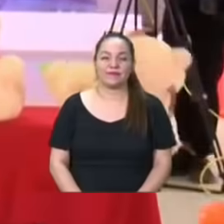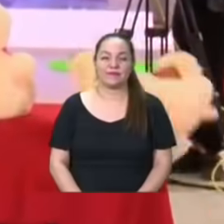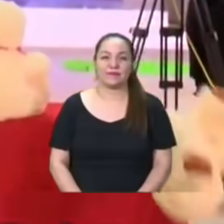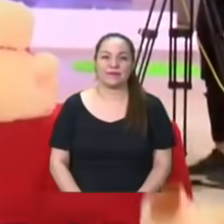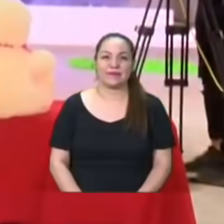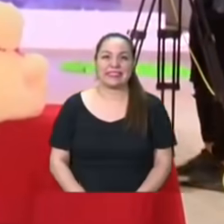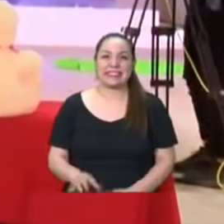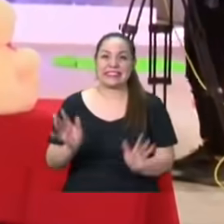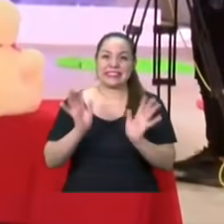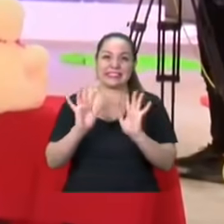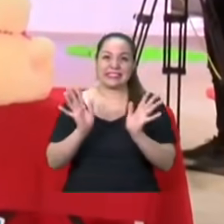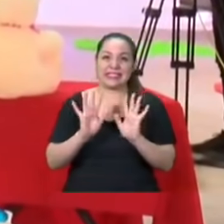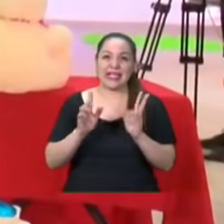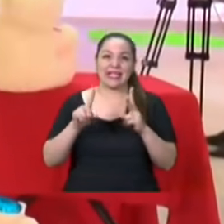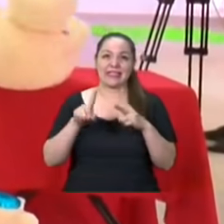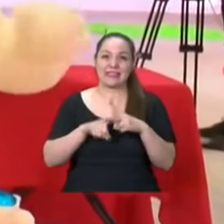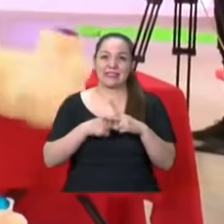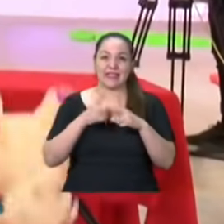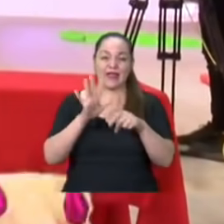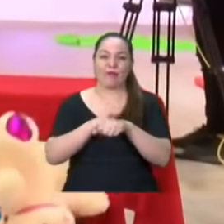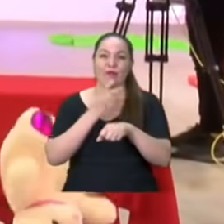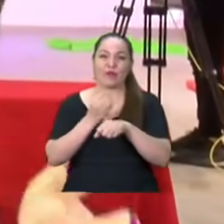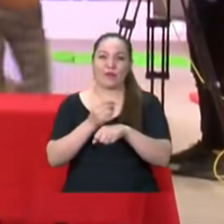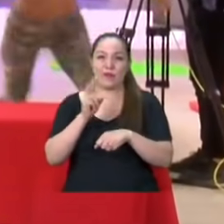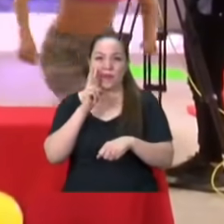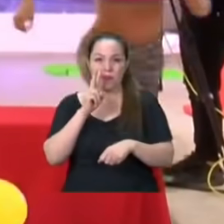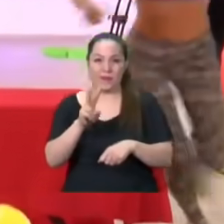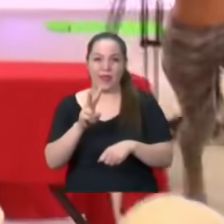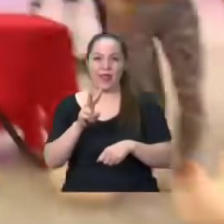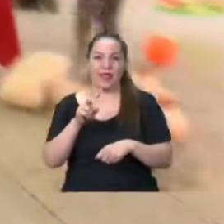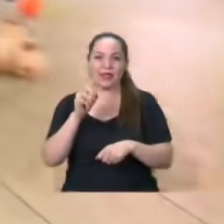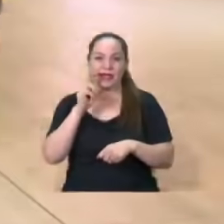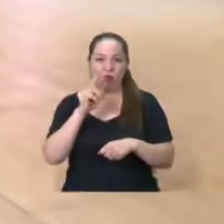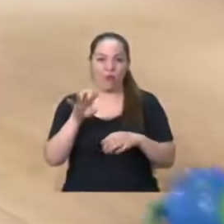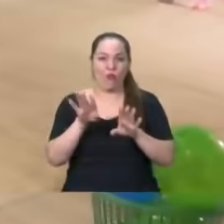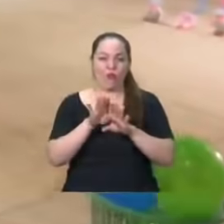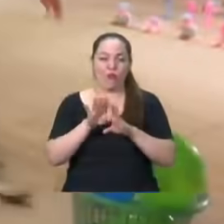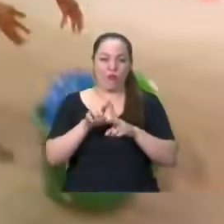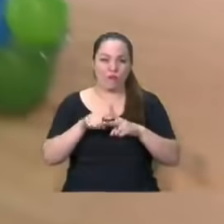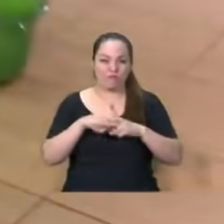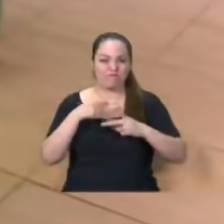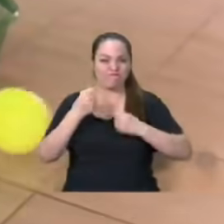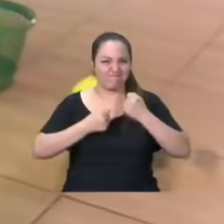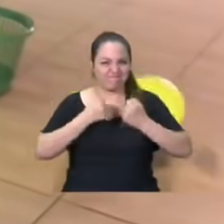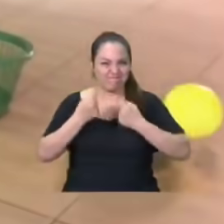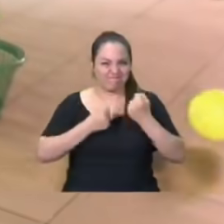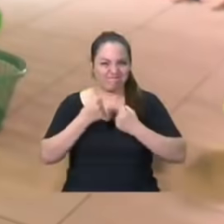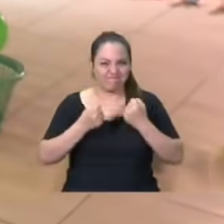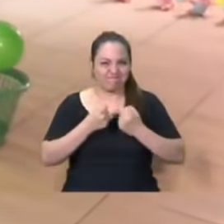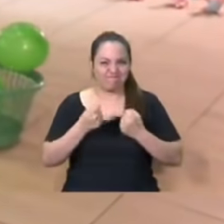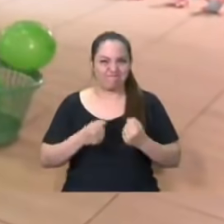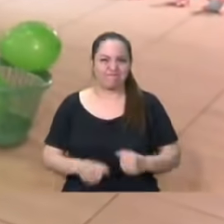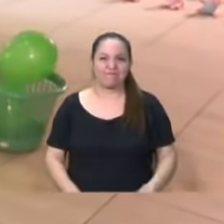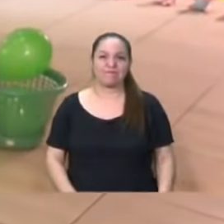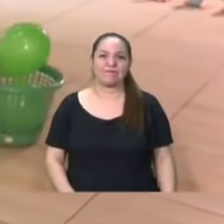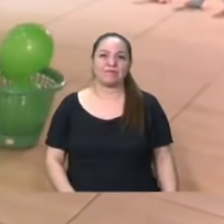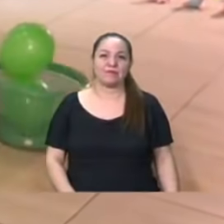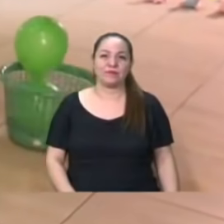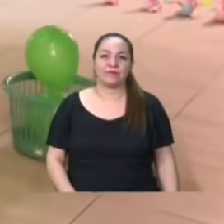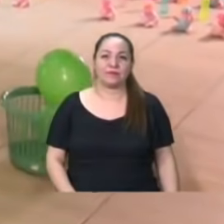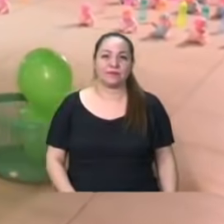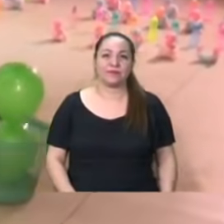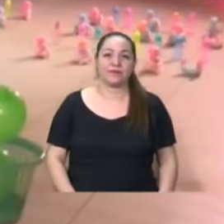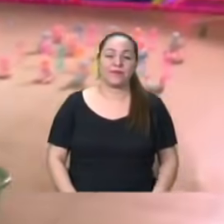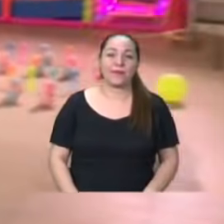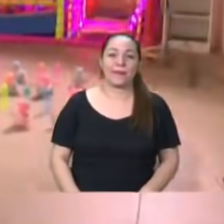estamos, prácticamente iniciando esta prueba. Ahí están Nabila y Natalie, derribando lo que son los muñecos de peluche. Mi querido perro Bermúdez. Así es, mi